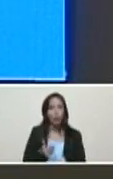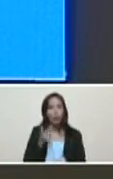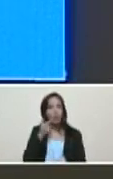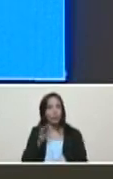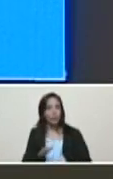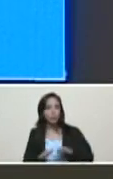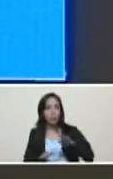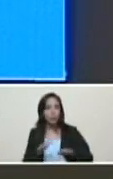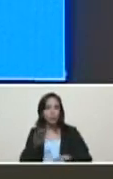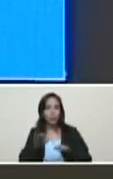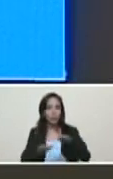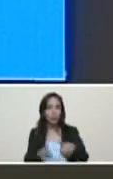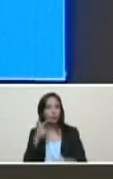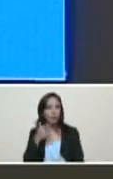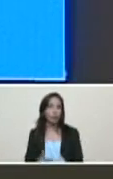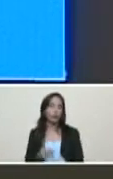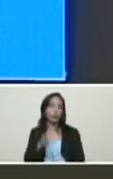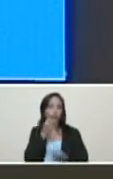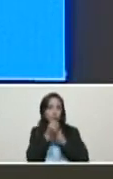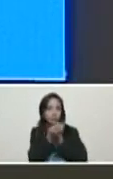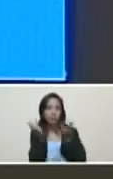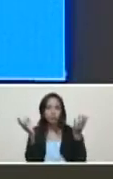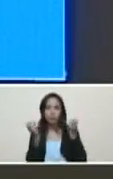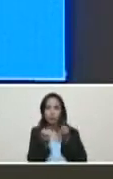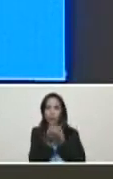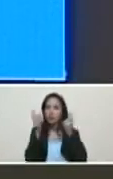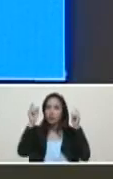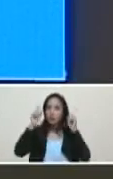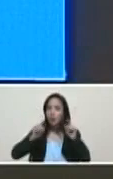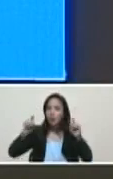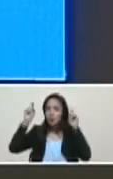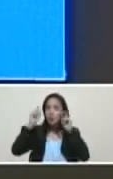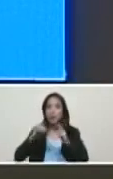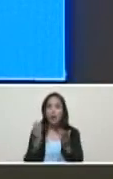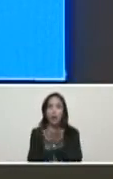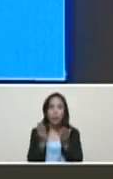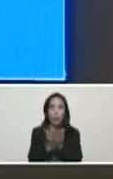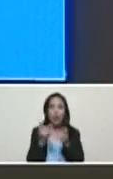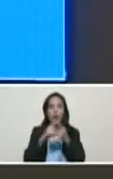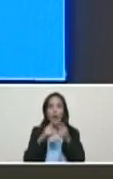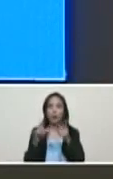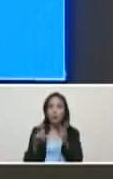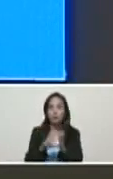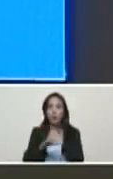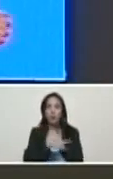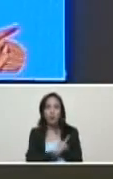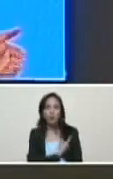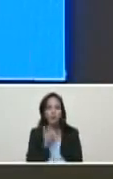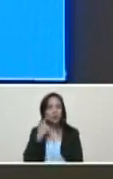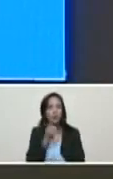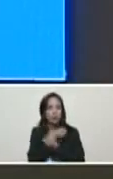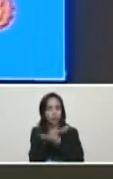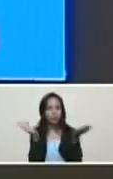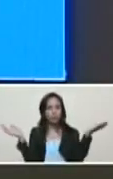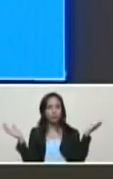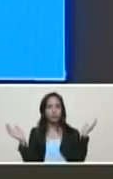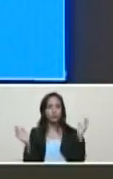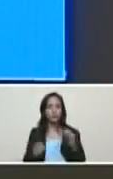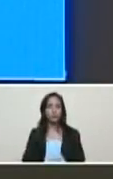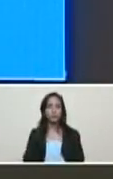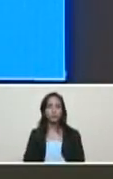dar otros pasos. Divulgarla, enseñarla en las aulas de clase, en los liceos, en las universidades, y divulgarla